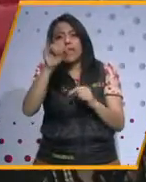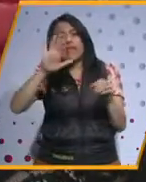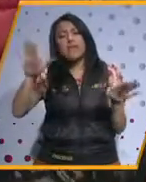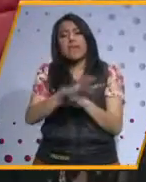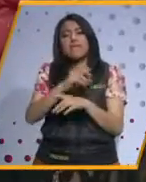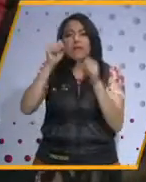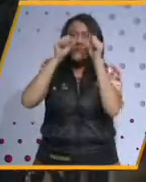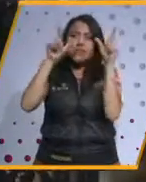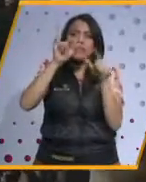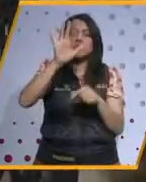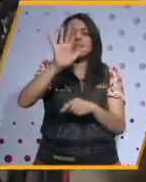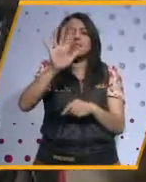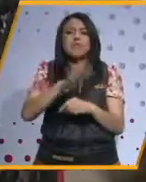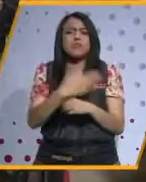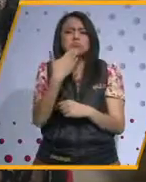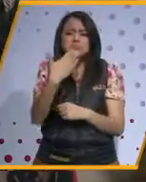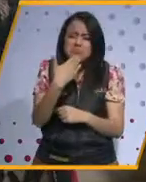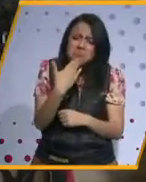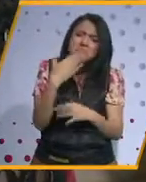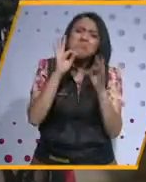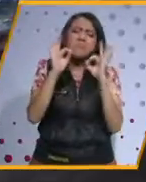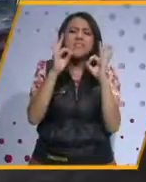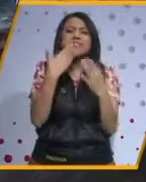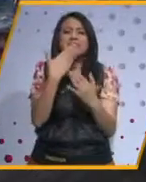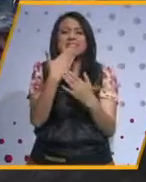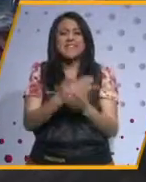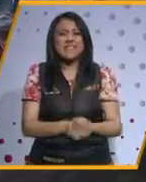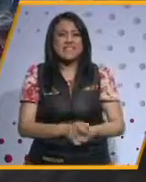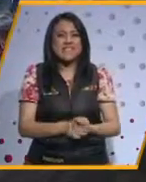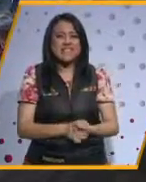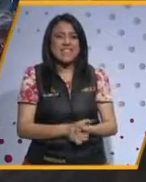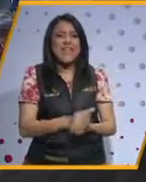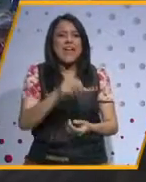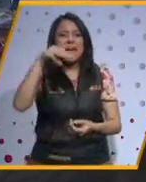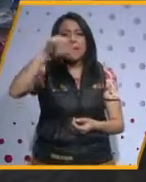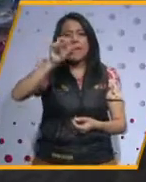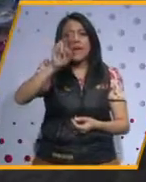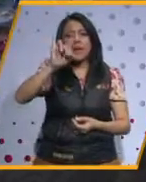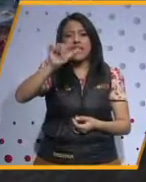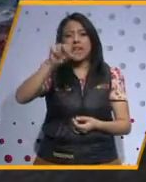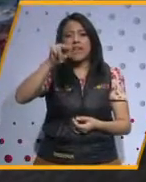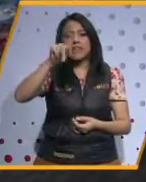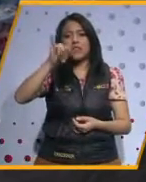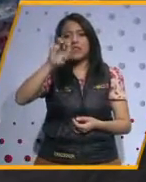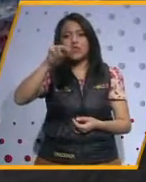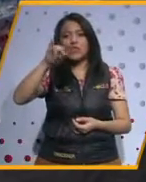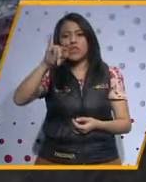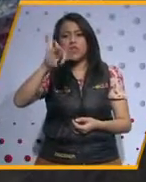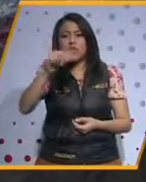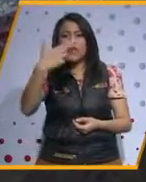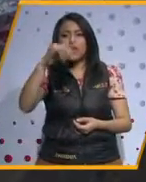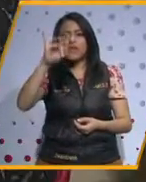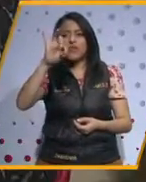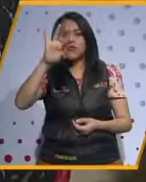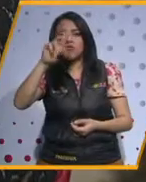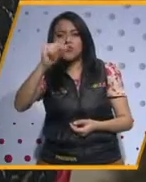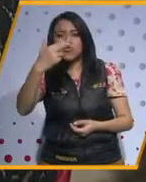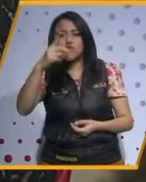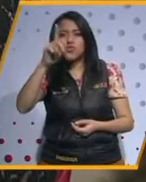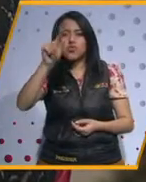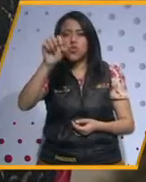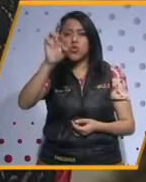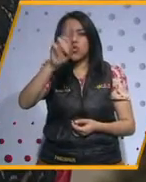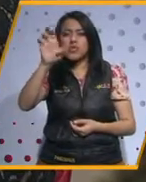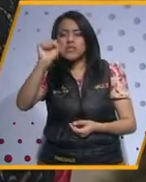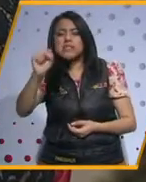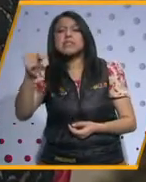no, está muy bien, está perfecto. Pero bueno, ahí está María Antonieta Hidalgo Torres, jefa delegacional de Álvaro Obregón. Te agradezco mucho a ti y a todo el equipo que hizo posible esto. Y